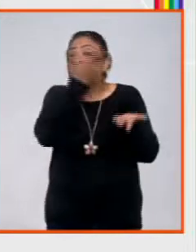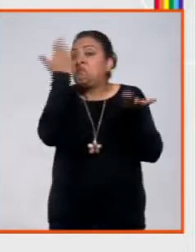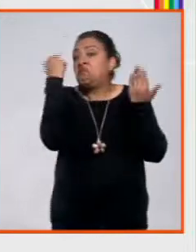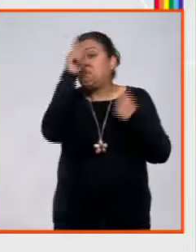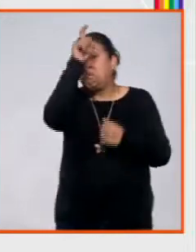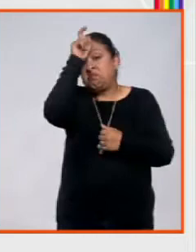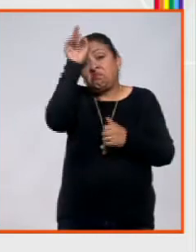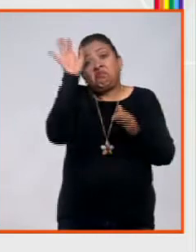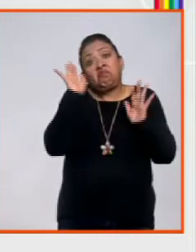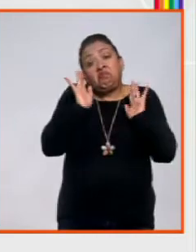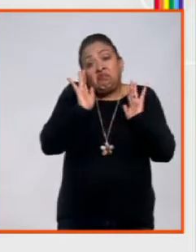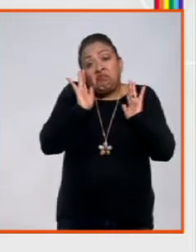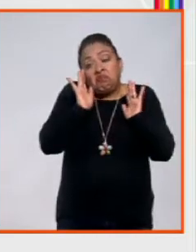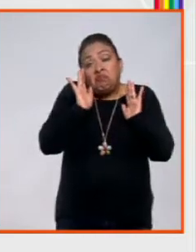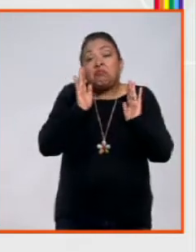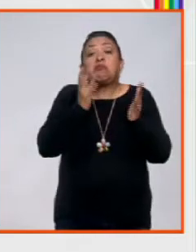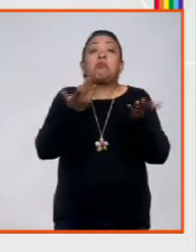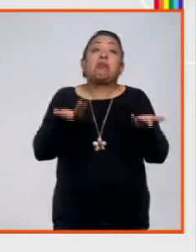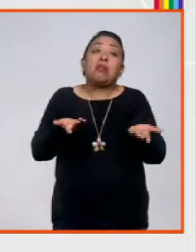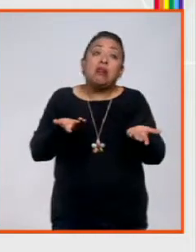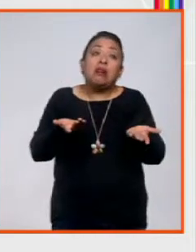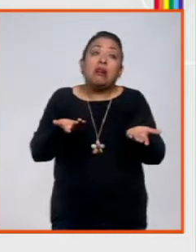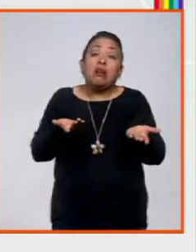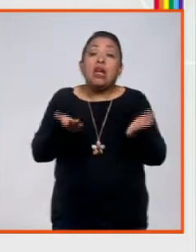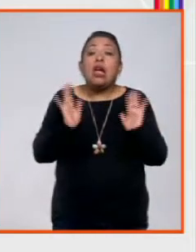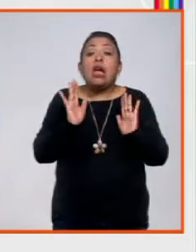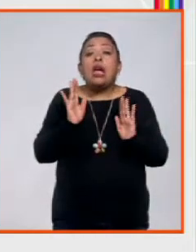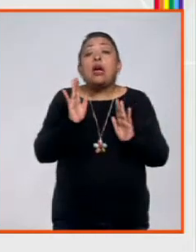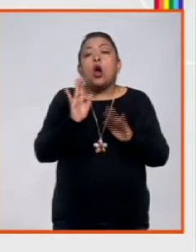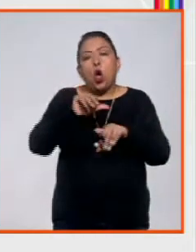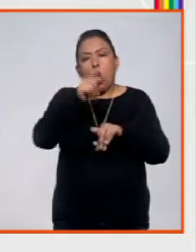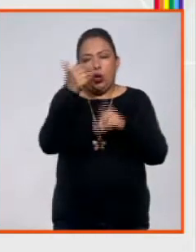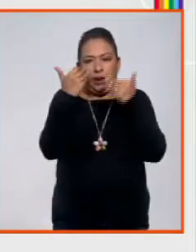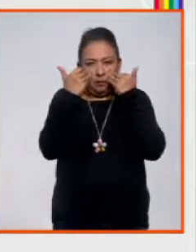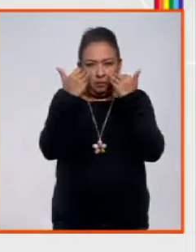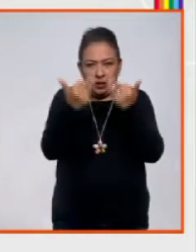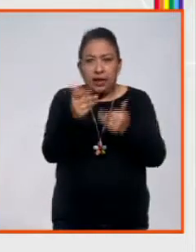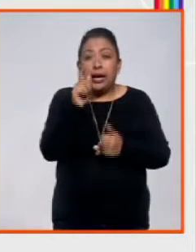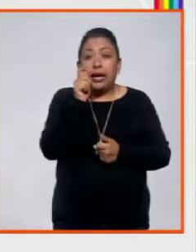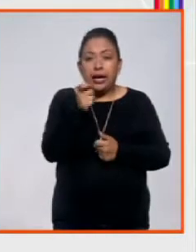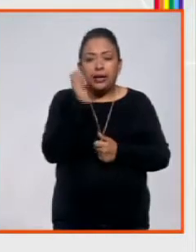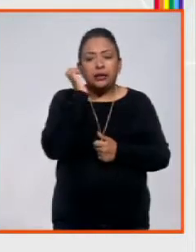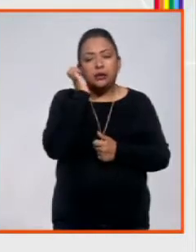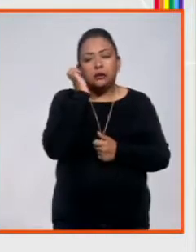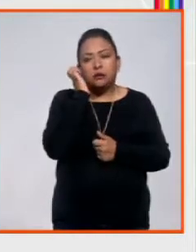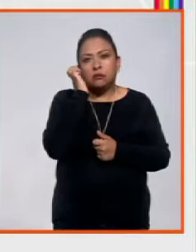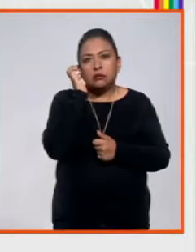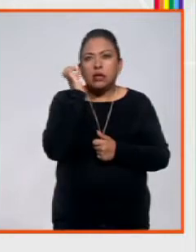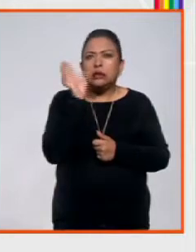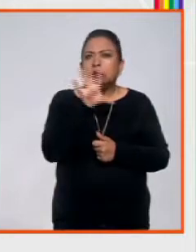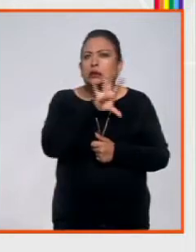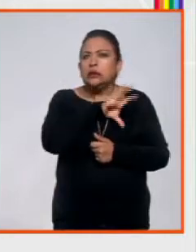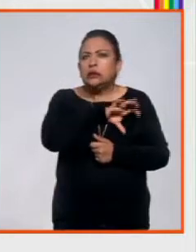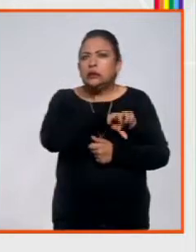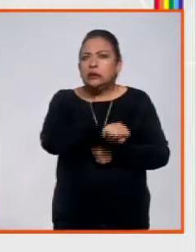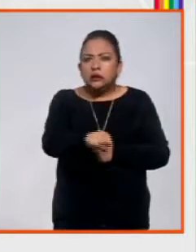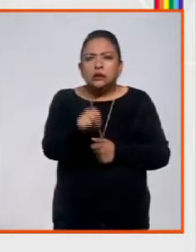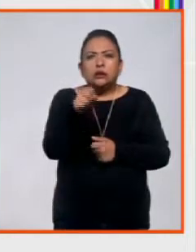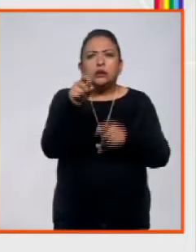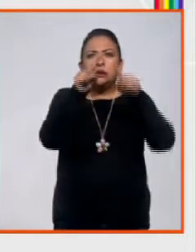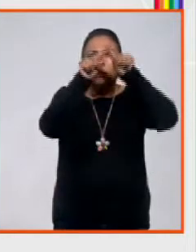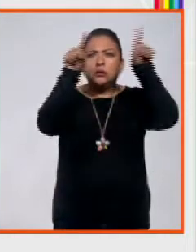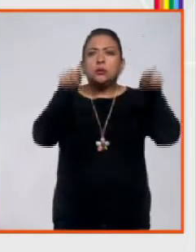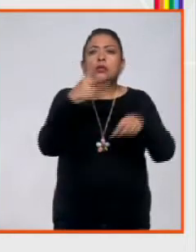bueno digamos la isla la otra evidencia es que tan gusto el la obra de diego